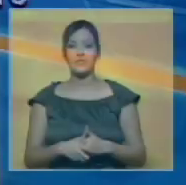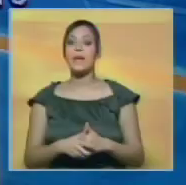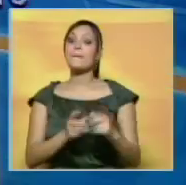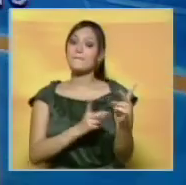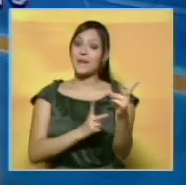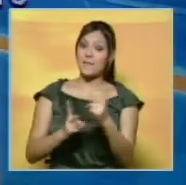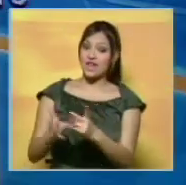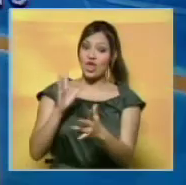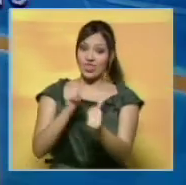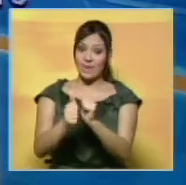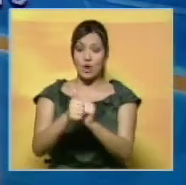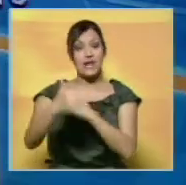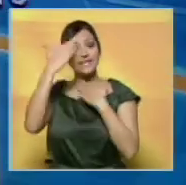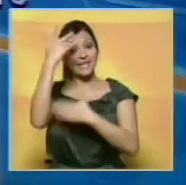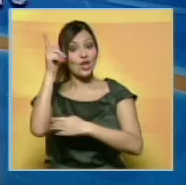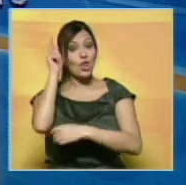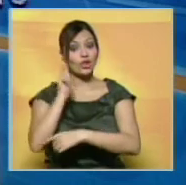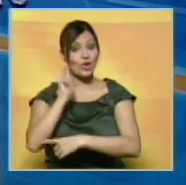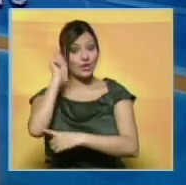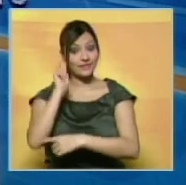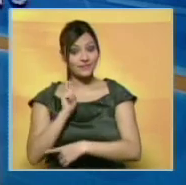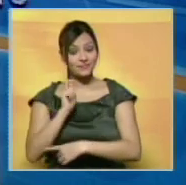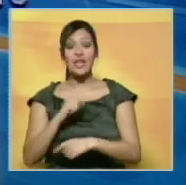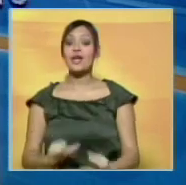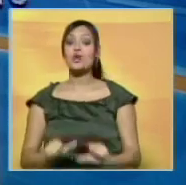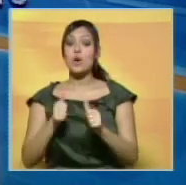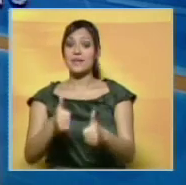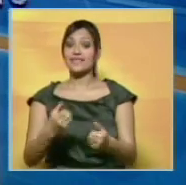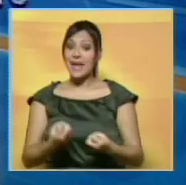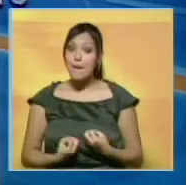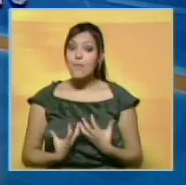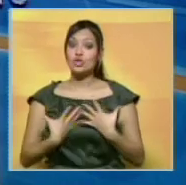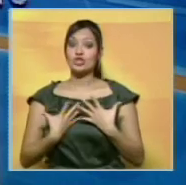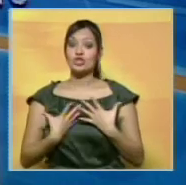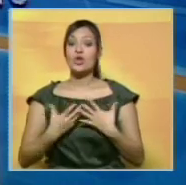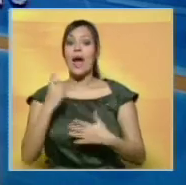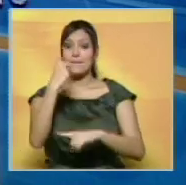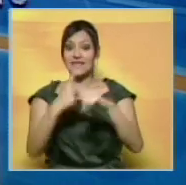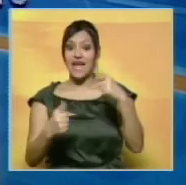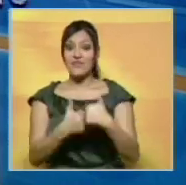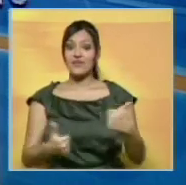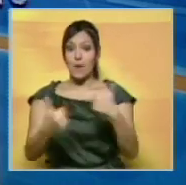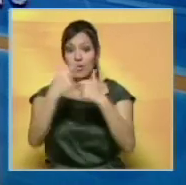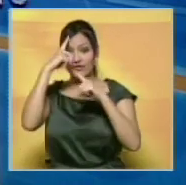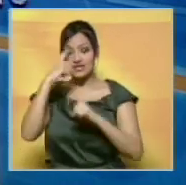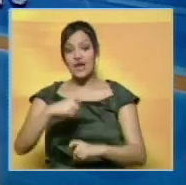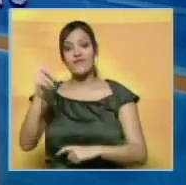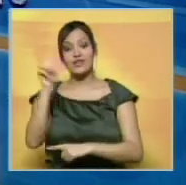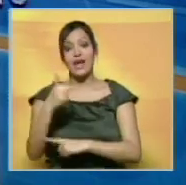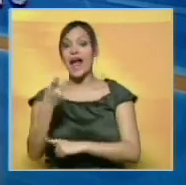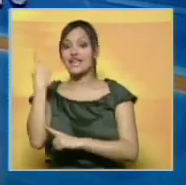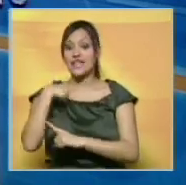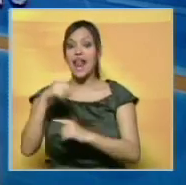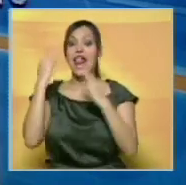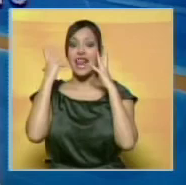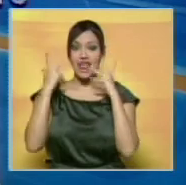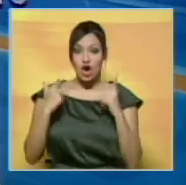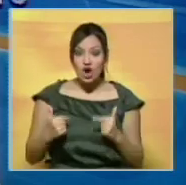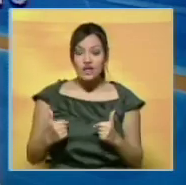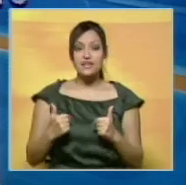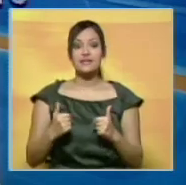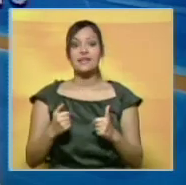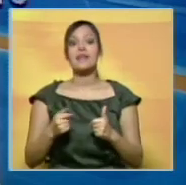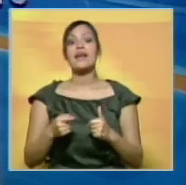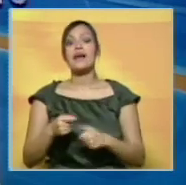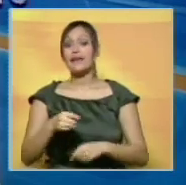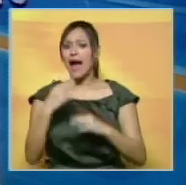Amigos, bienvenidos a los deportes. Les saluda Tony Citadino. Comenzamos con la emoción del round robin del béisbol profesional venezolano porque anoche los Leones del Caracas